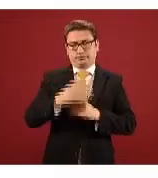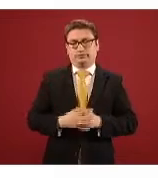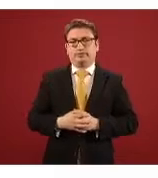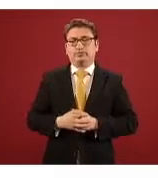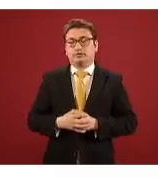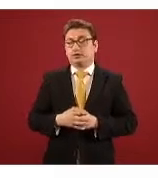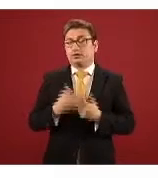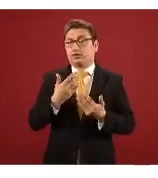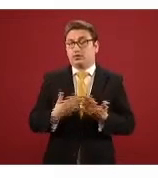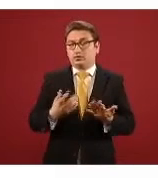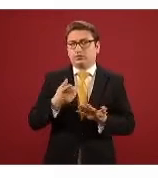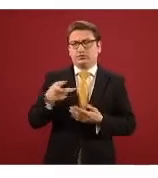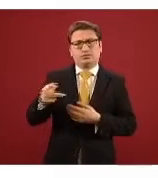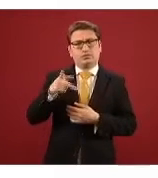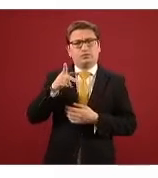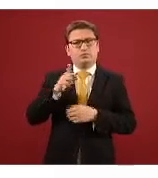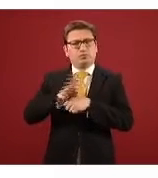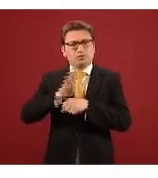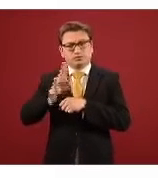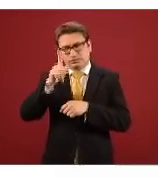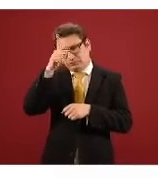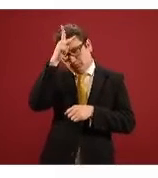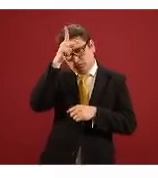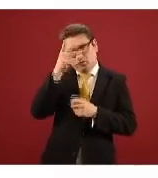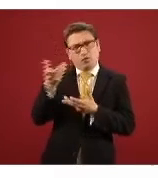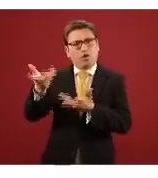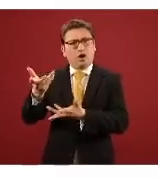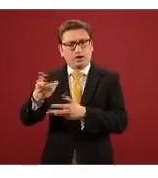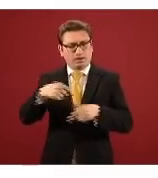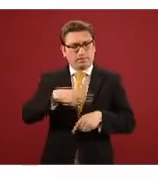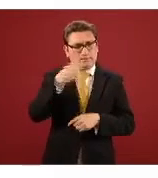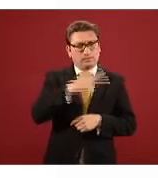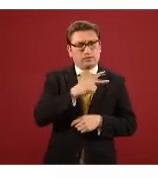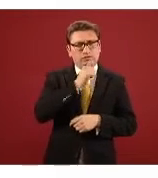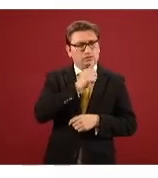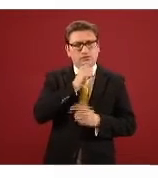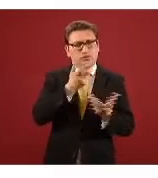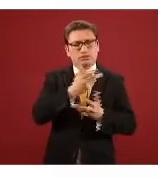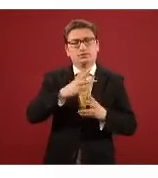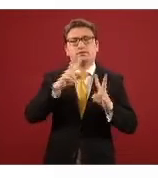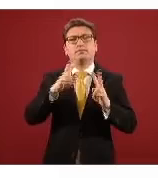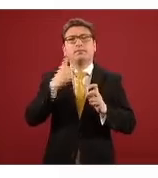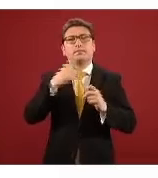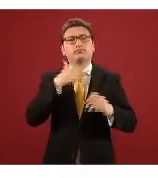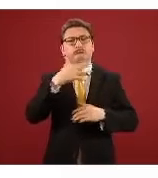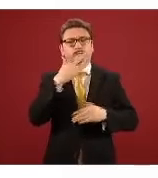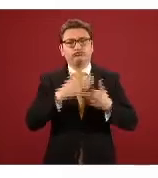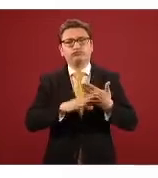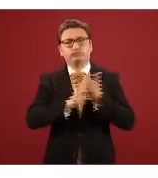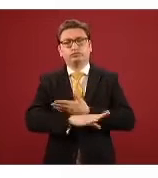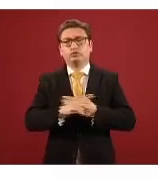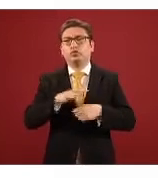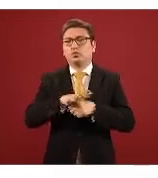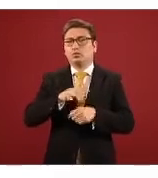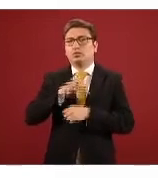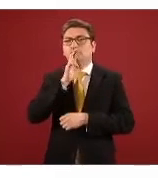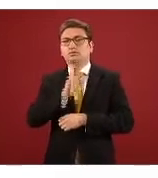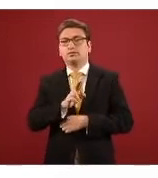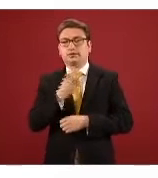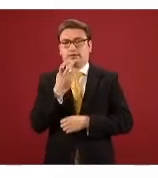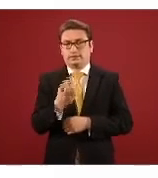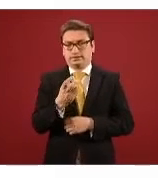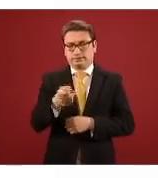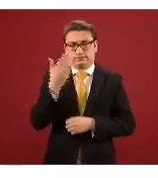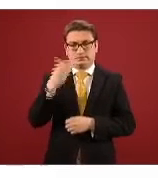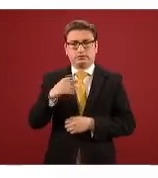La pregunta es ¿qué habían hecho ellos que no hicimos nosotros en los temas de combate a la corrupción? Y creo que una de las respuestas se encuentra precisamente en